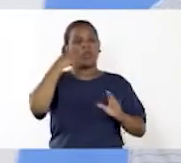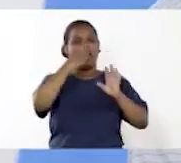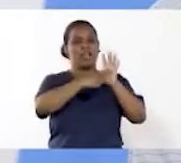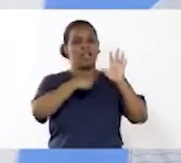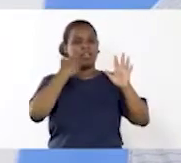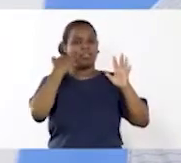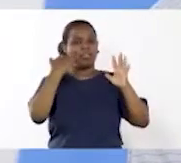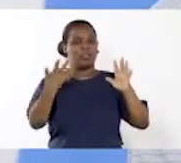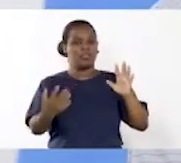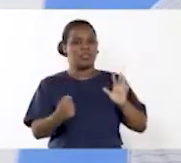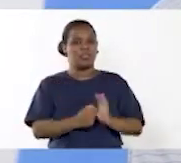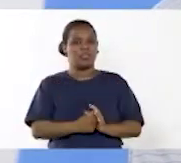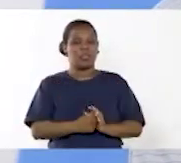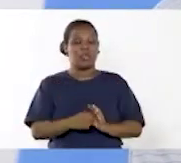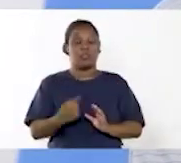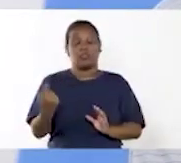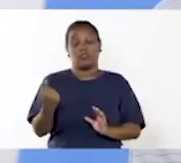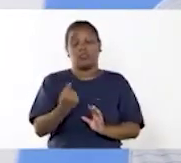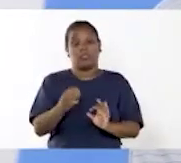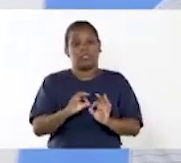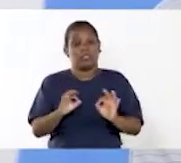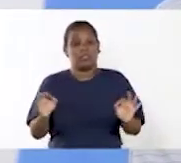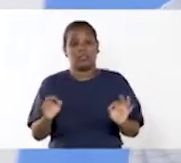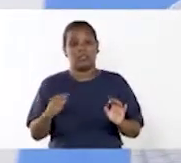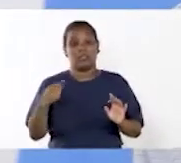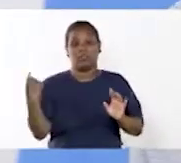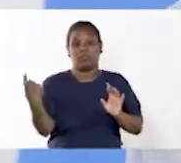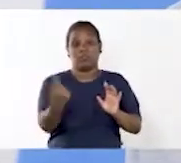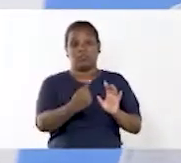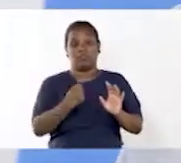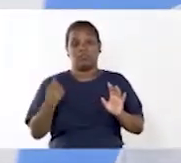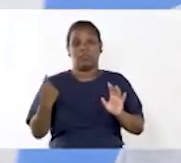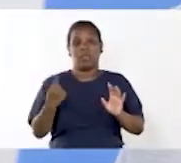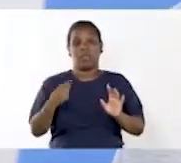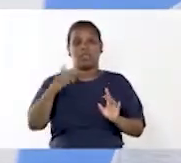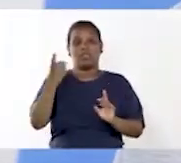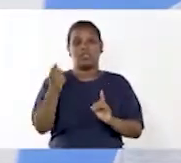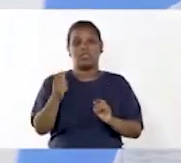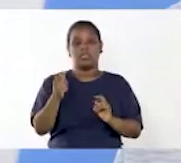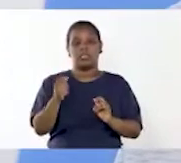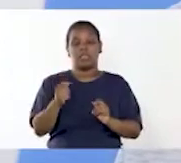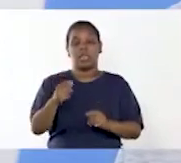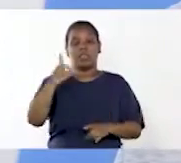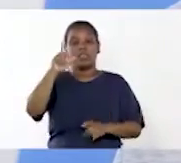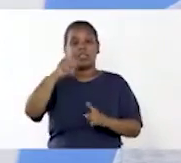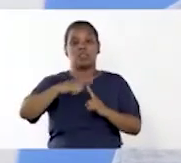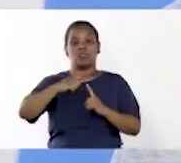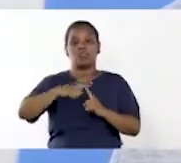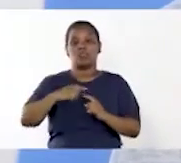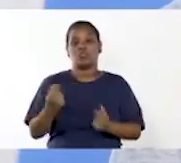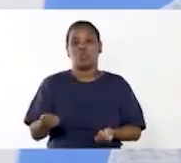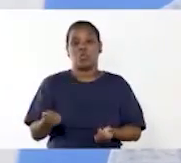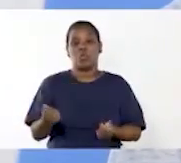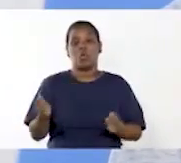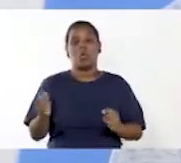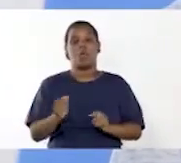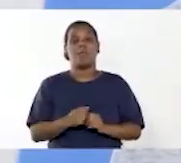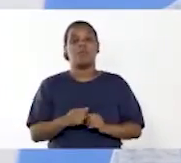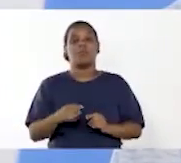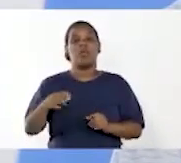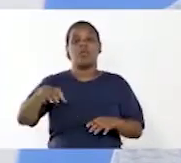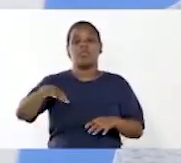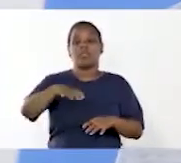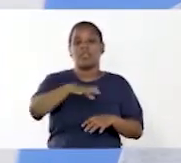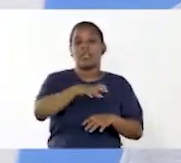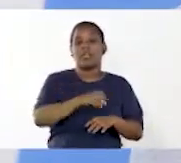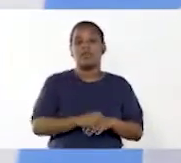tropical? Bueno, sencillamente que están alrededor, la primera característica que debemos hacer referencia es que está alrededor del trópico de Cáncer